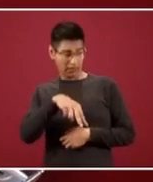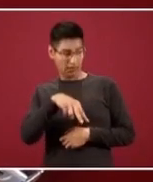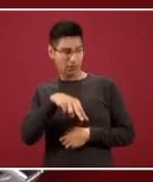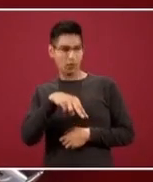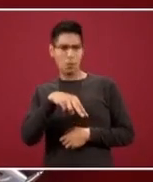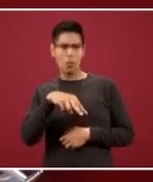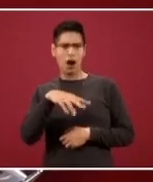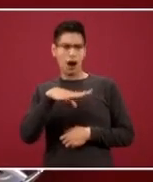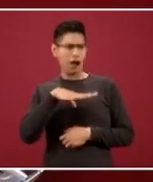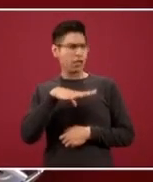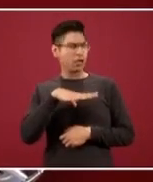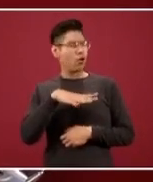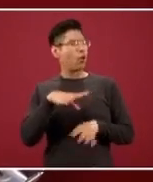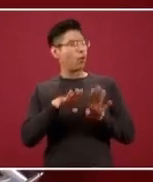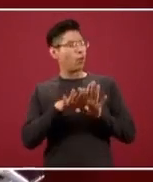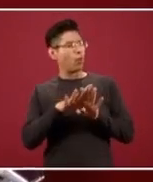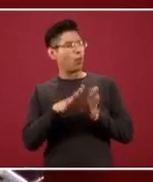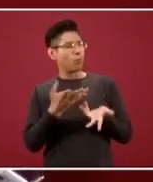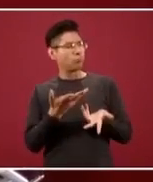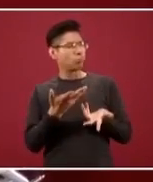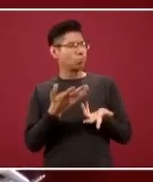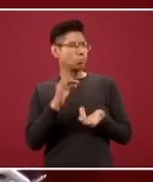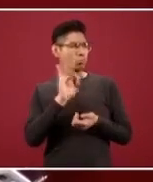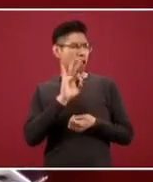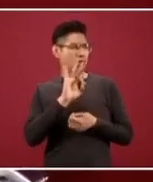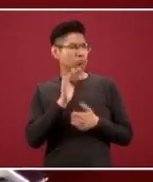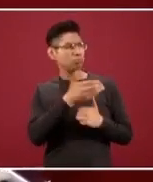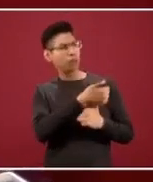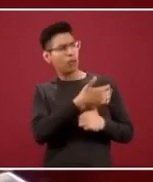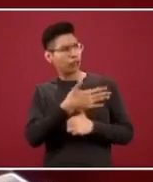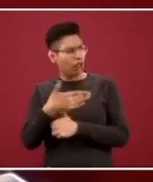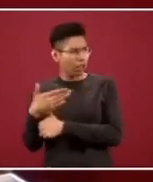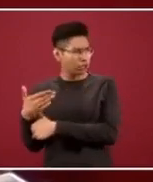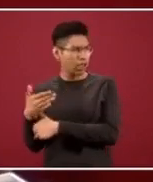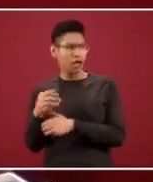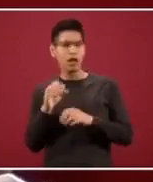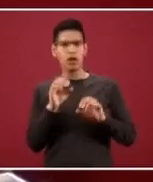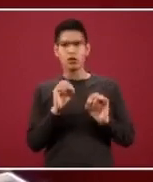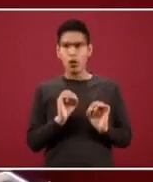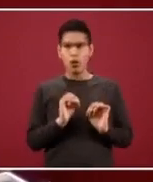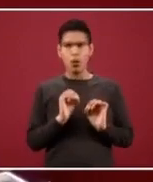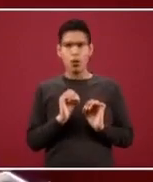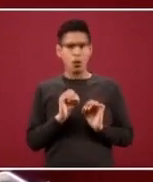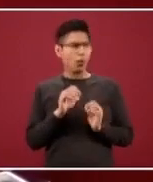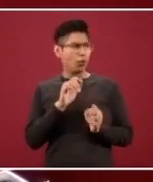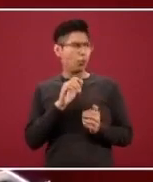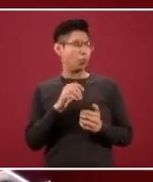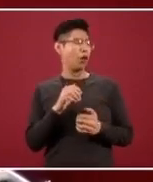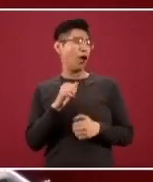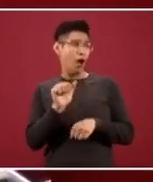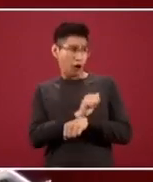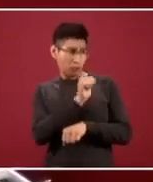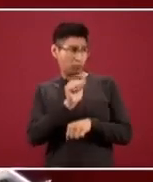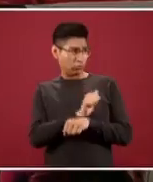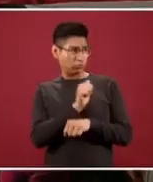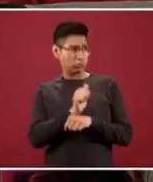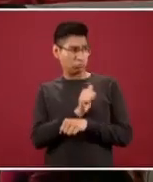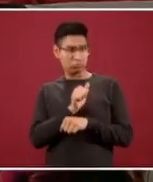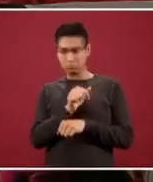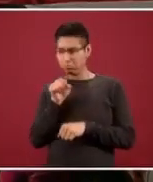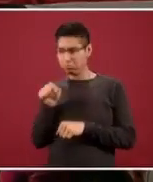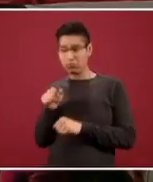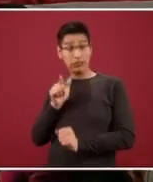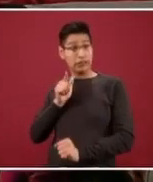esta intención de ir con las ambulancias y a través de los vehículos a buscar de manera